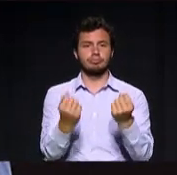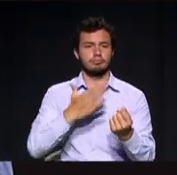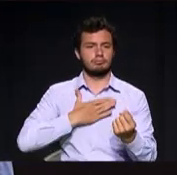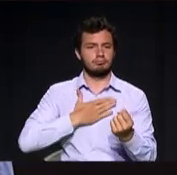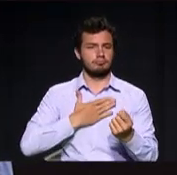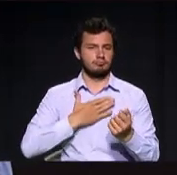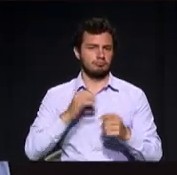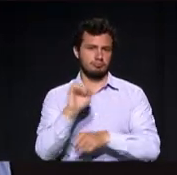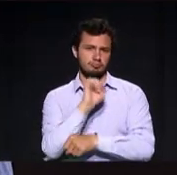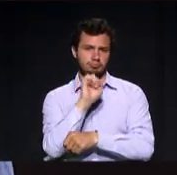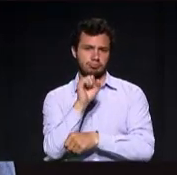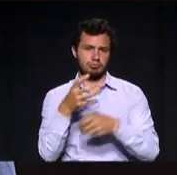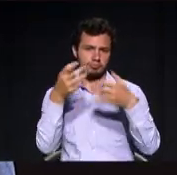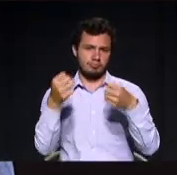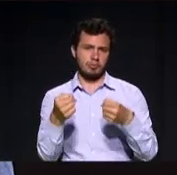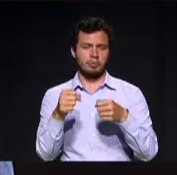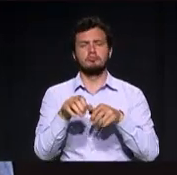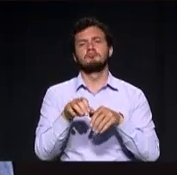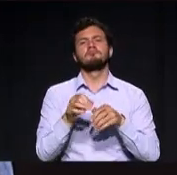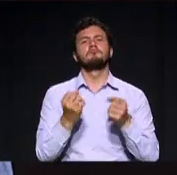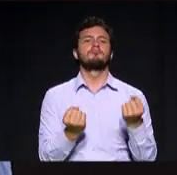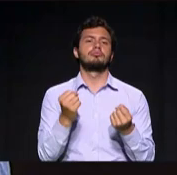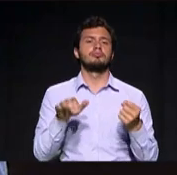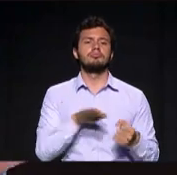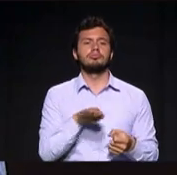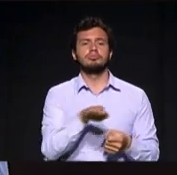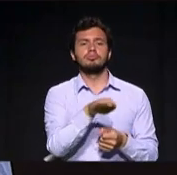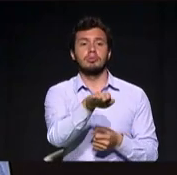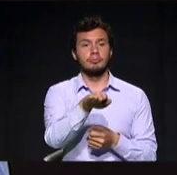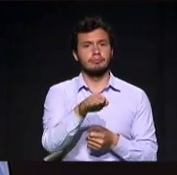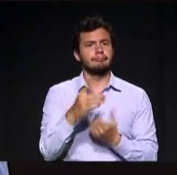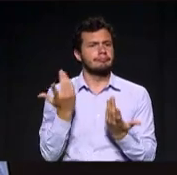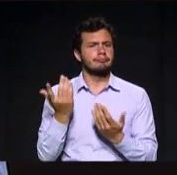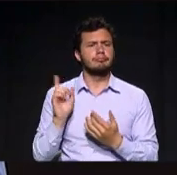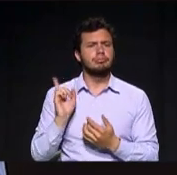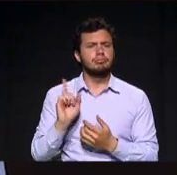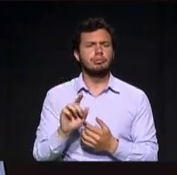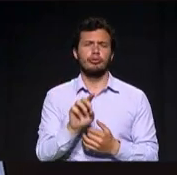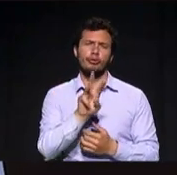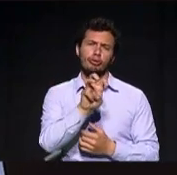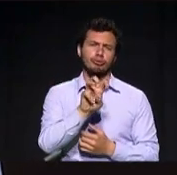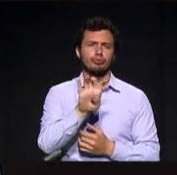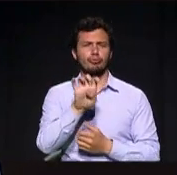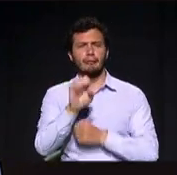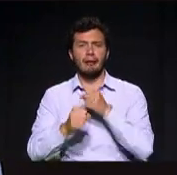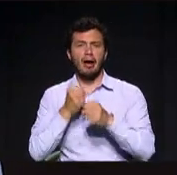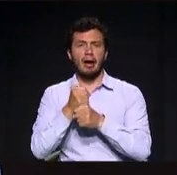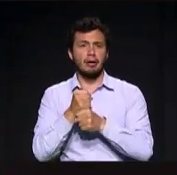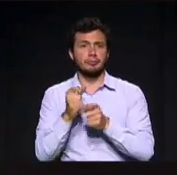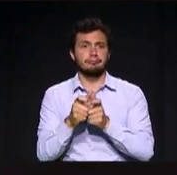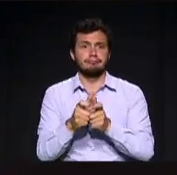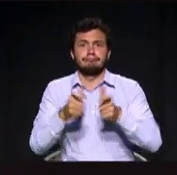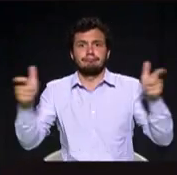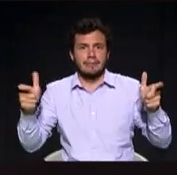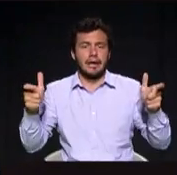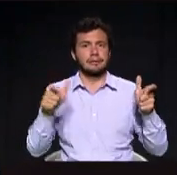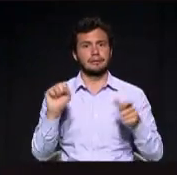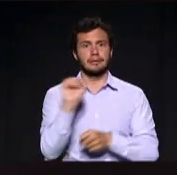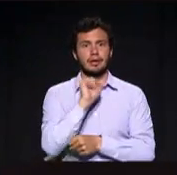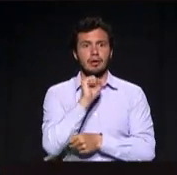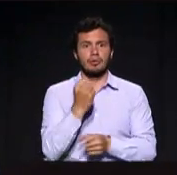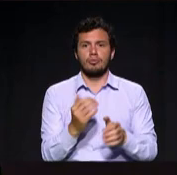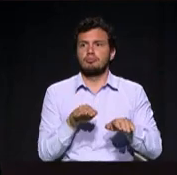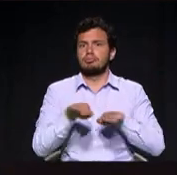hecho casi que se ha duplicado el número de vehículos en los últimos 89 años en nuestra ciudad y esto hace